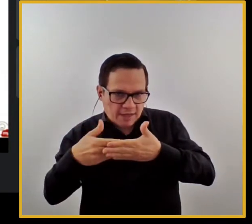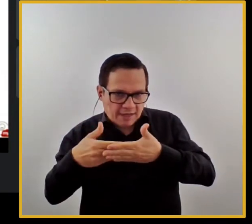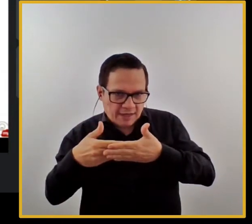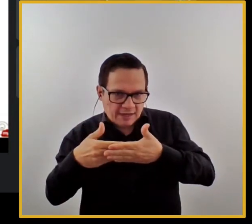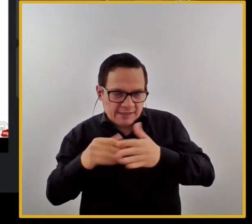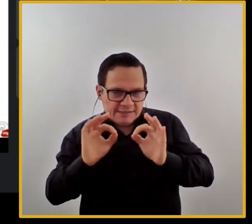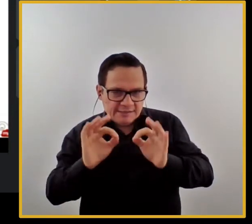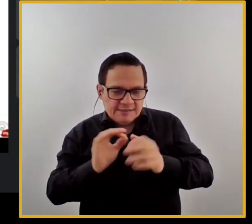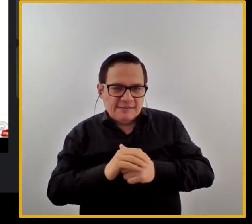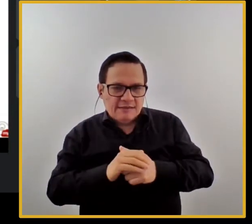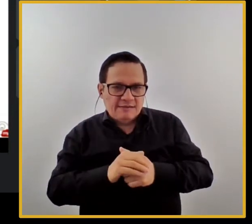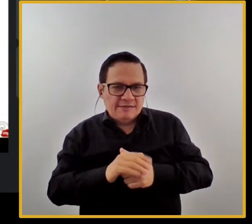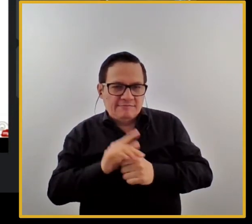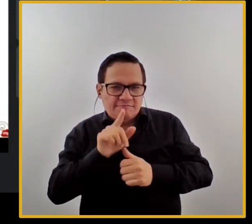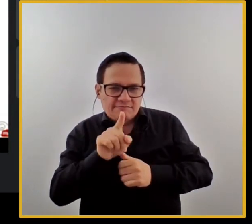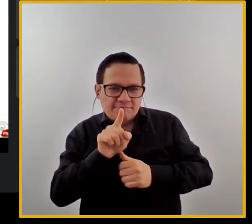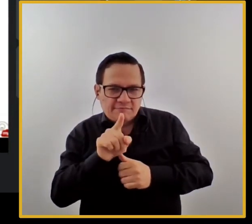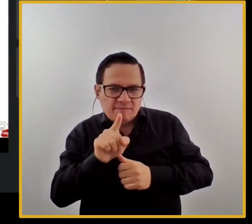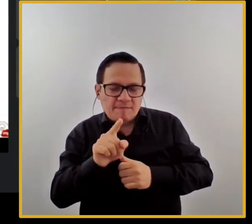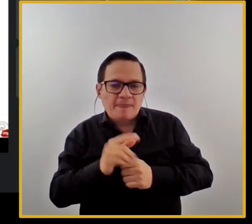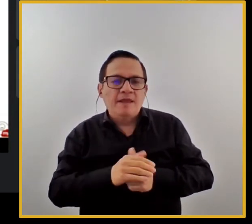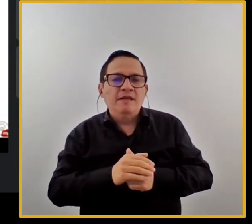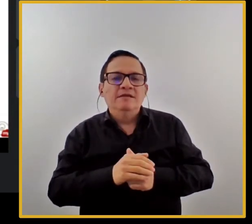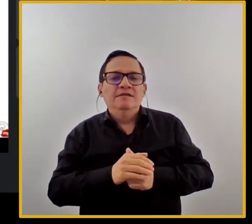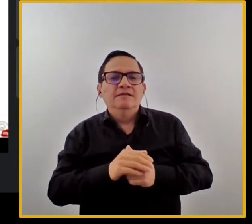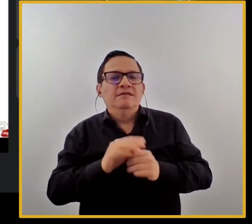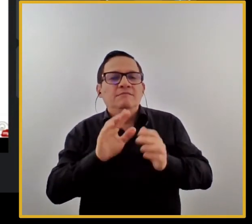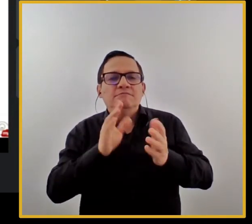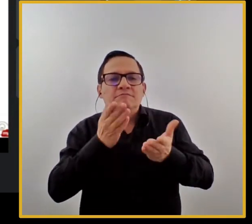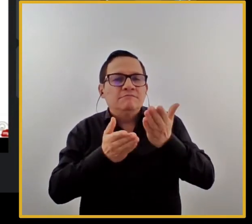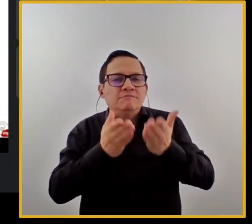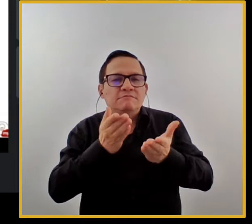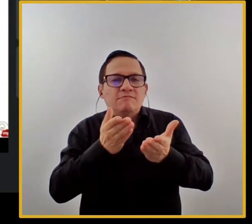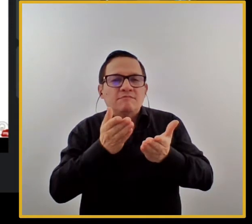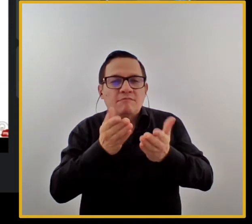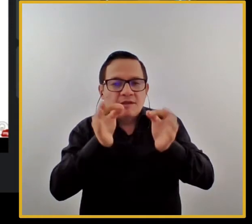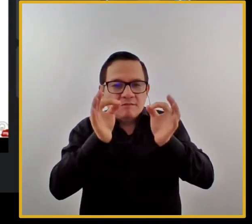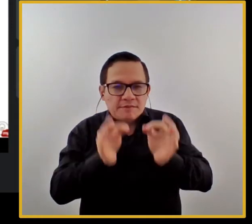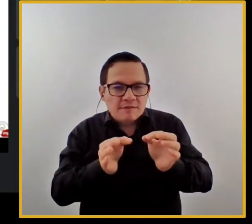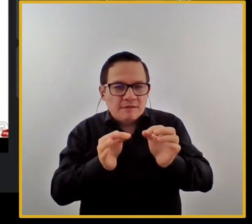esto sea una, si es una